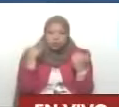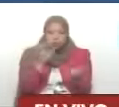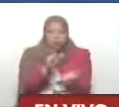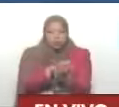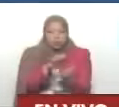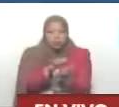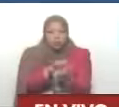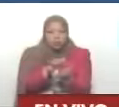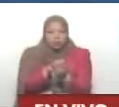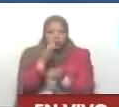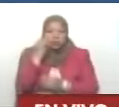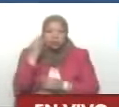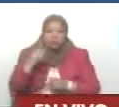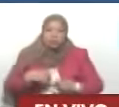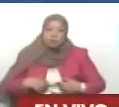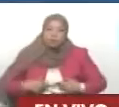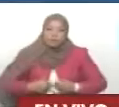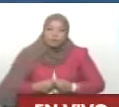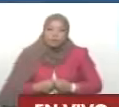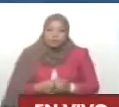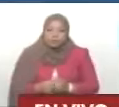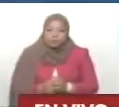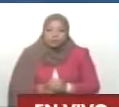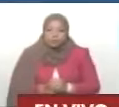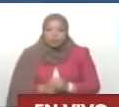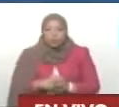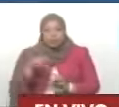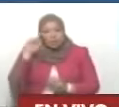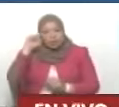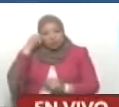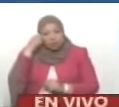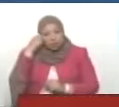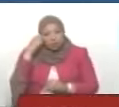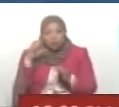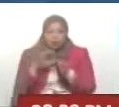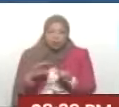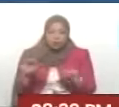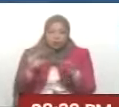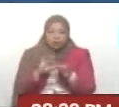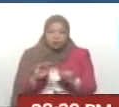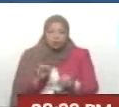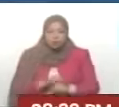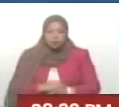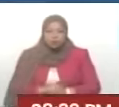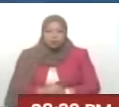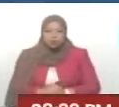el Guamache. Marnelis, ¿qué recuerdas tú de eso? Cuéntame.